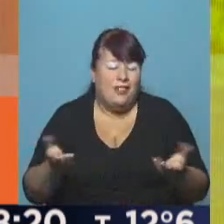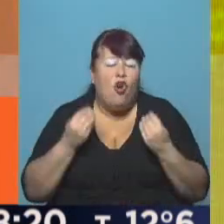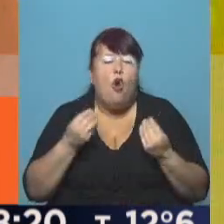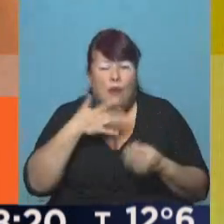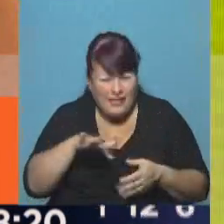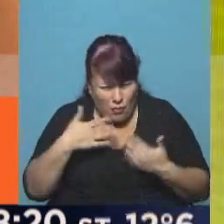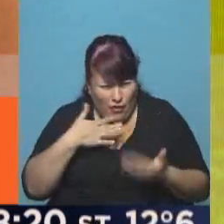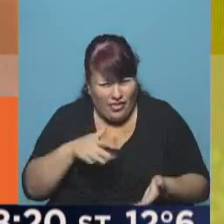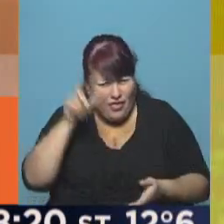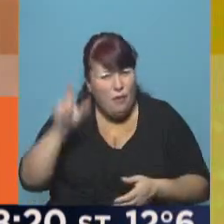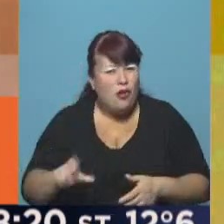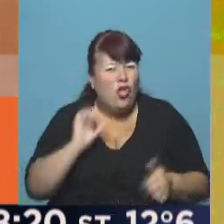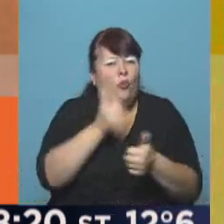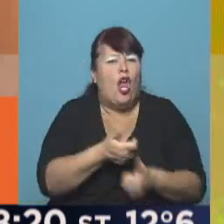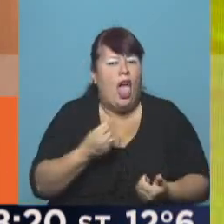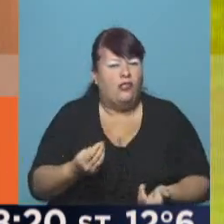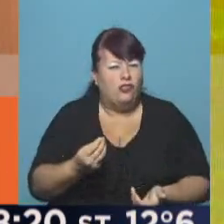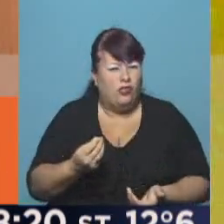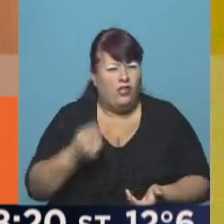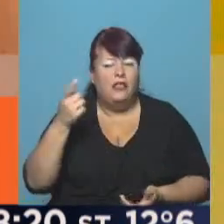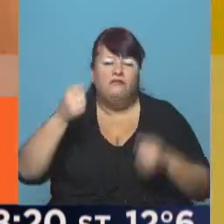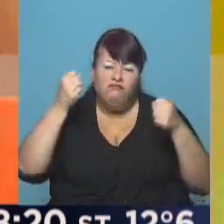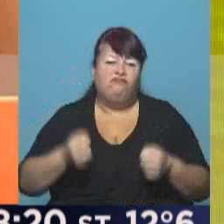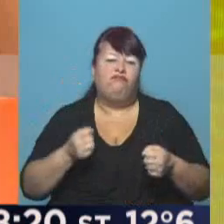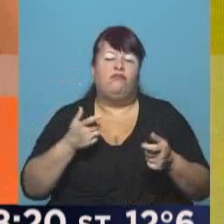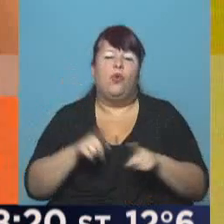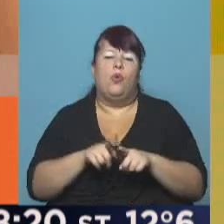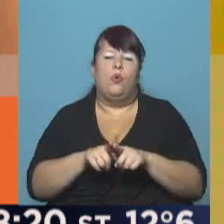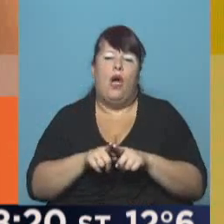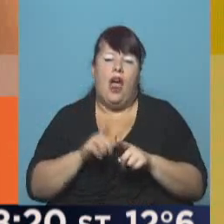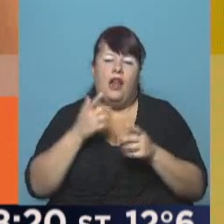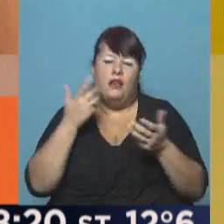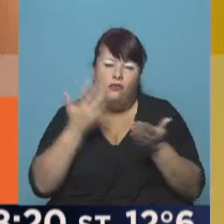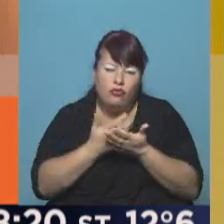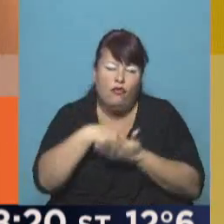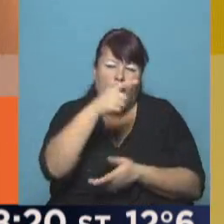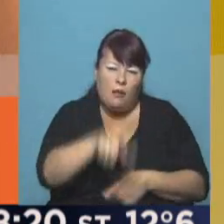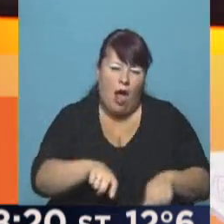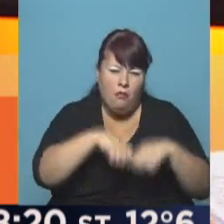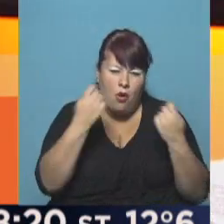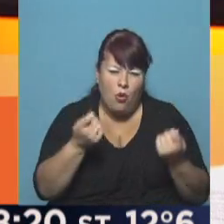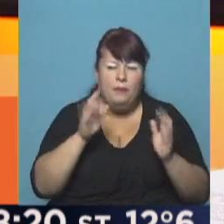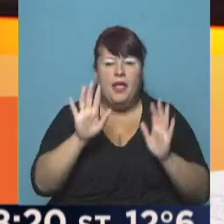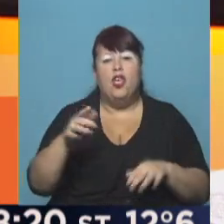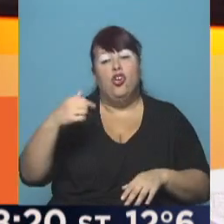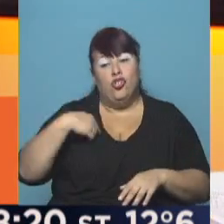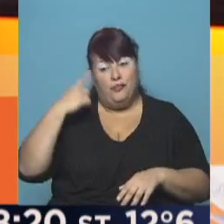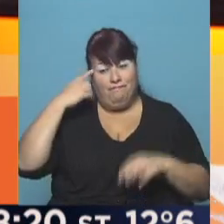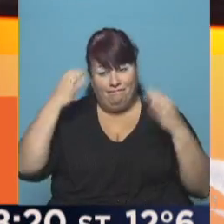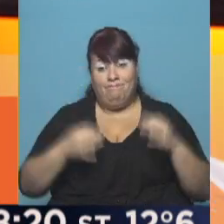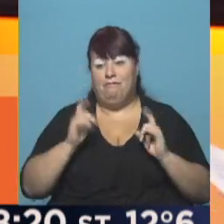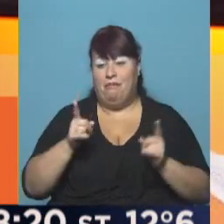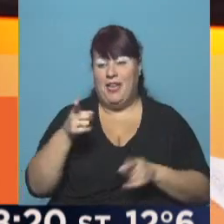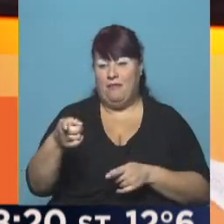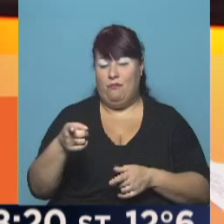lo puede entender, ¿no? A la persona que decide hacerle daño a otra desde ese lugar. Bueno, yo partiría justamente de esto